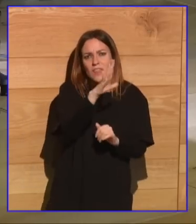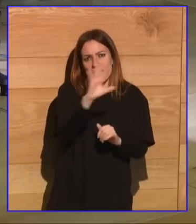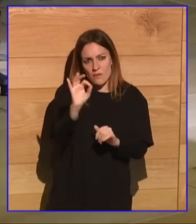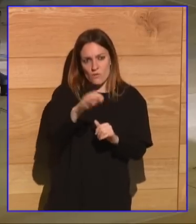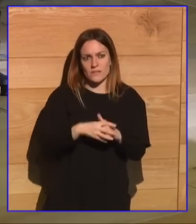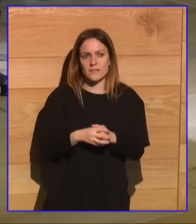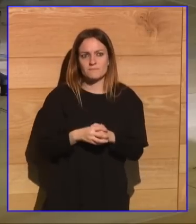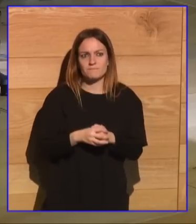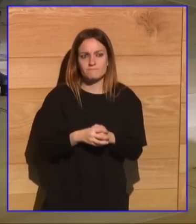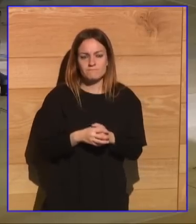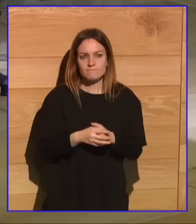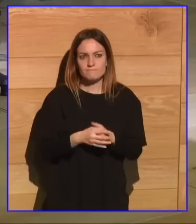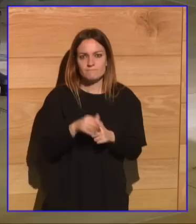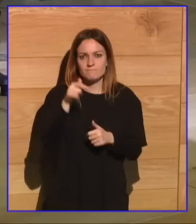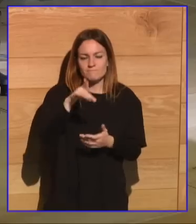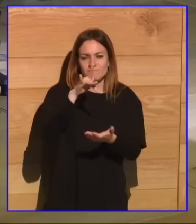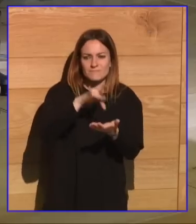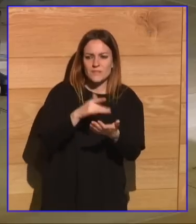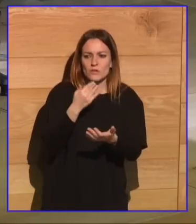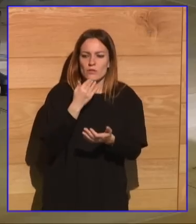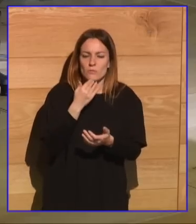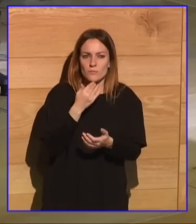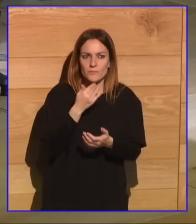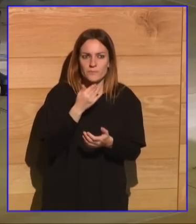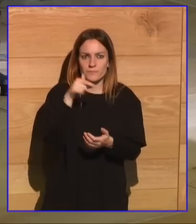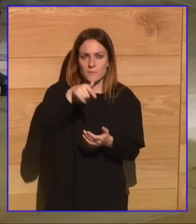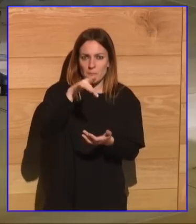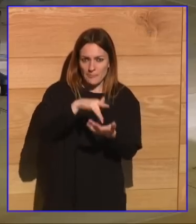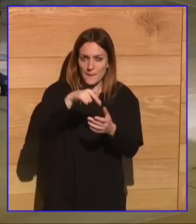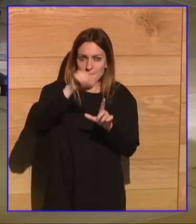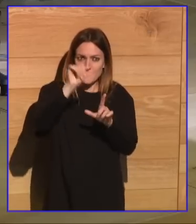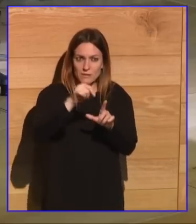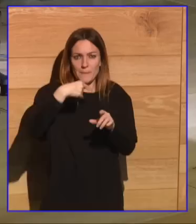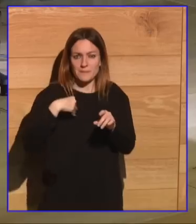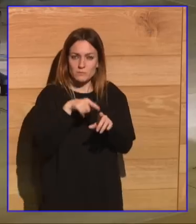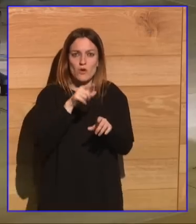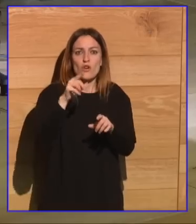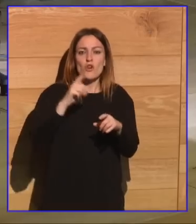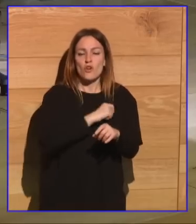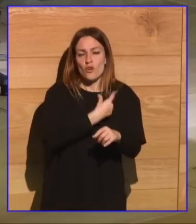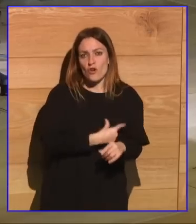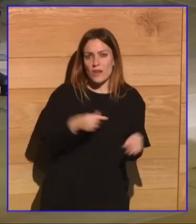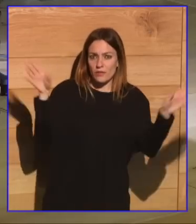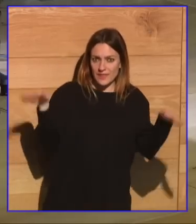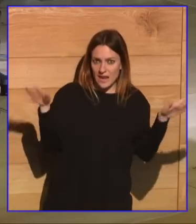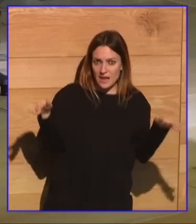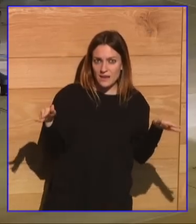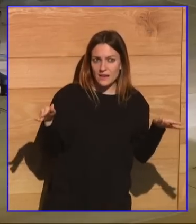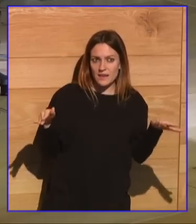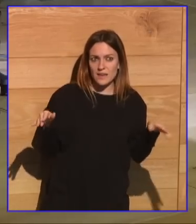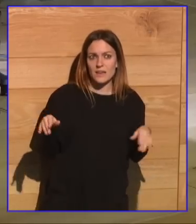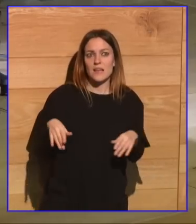Que es donde nos da la impresión de que está transcurriendo de alguna manera El corazón del ángel, sí. Y donde está